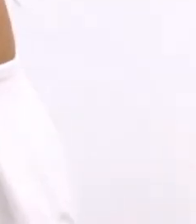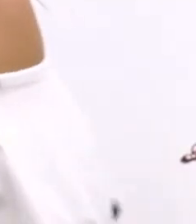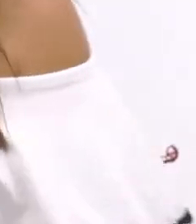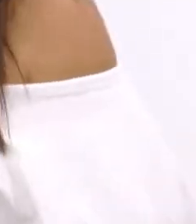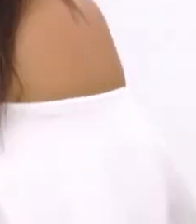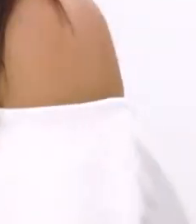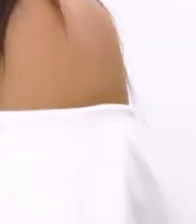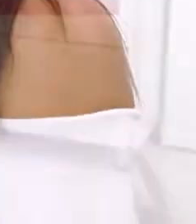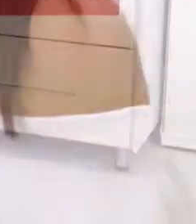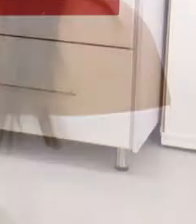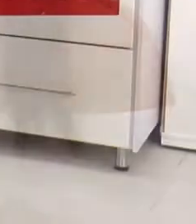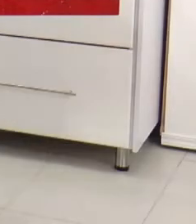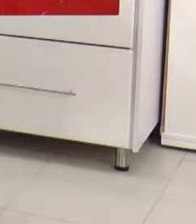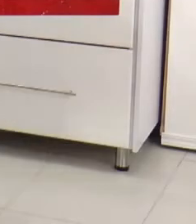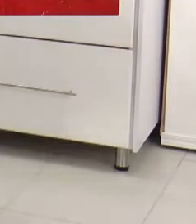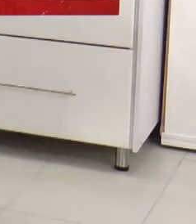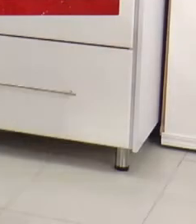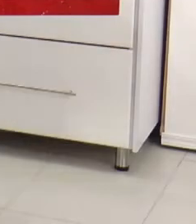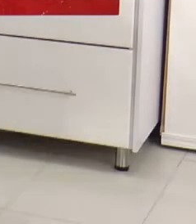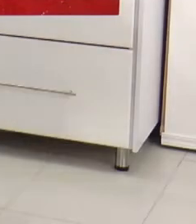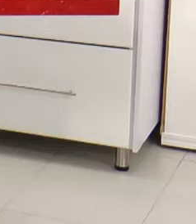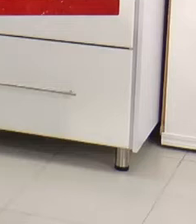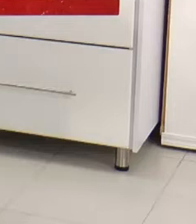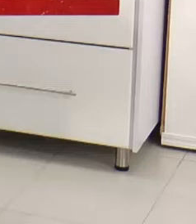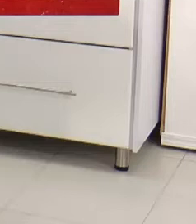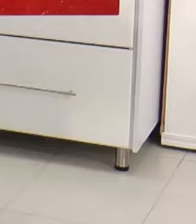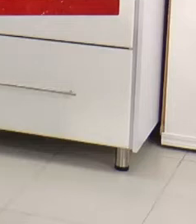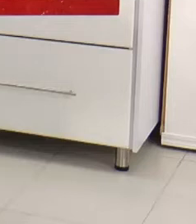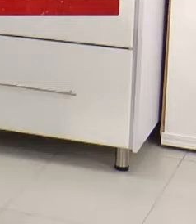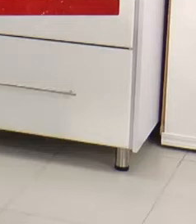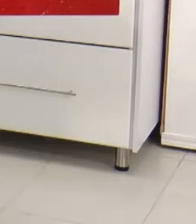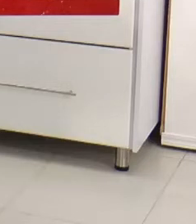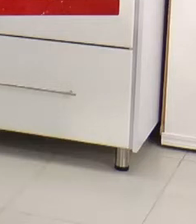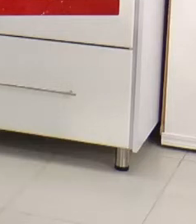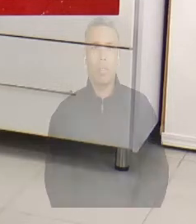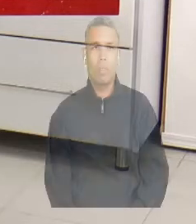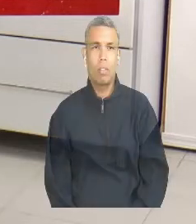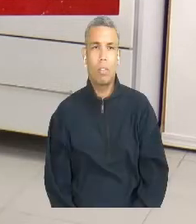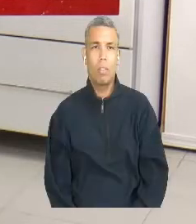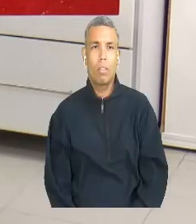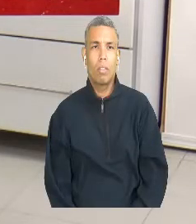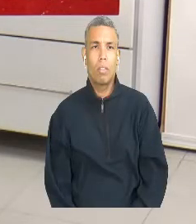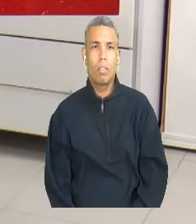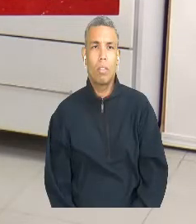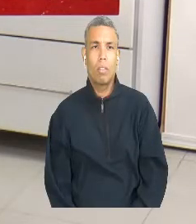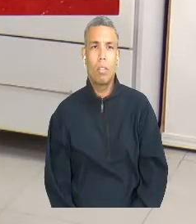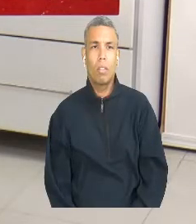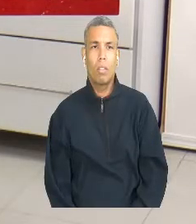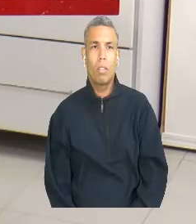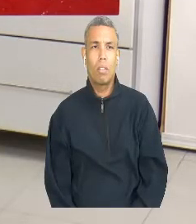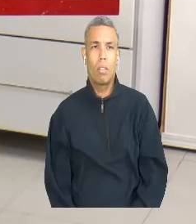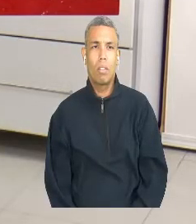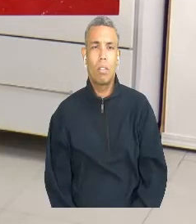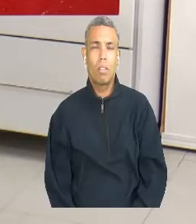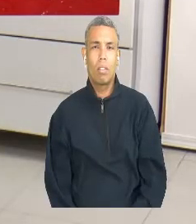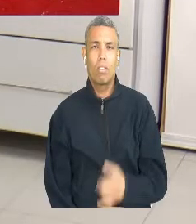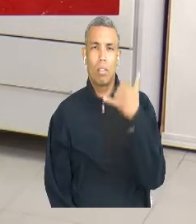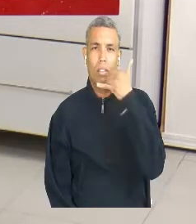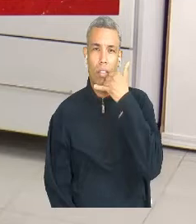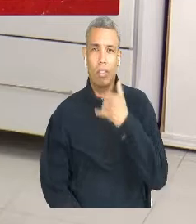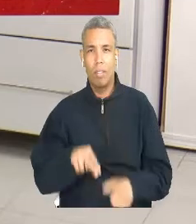Bueno, y seguimos acá, Rochi, con nuestra receta. Crepe de fruta con helado, pero tenemos llamada en línea, Nora. Sí, tenemos a Norita. Nora, buenos